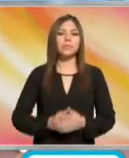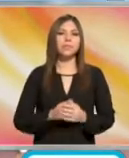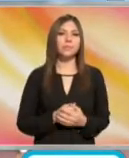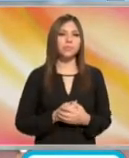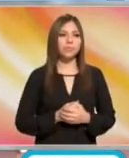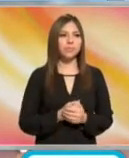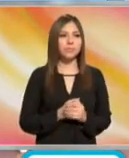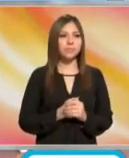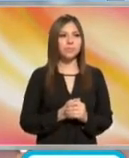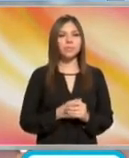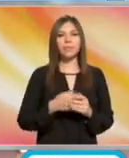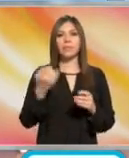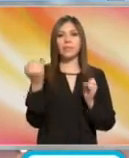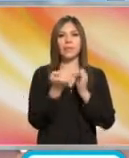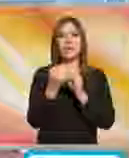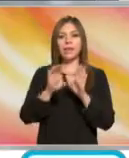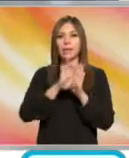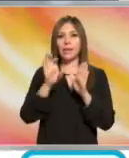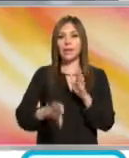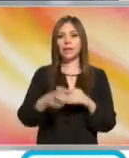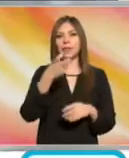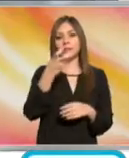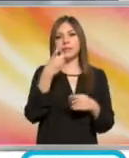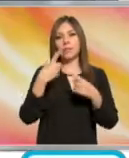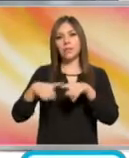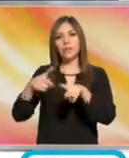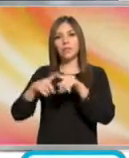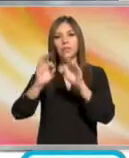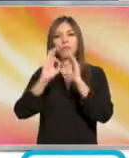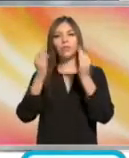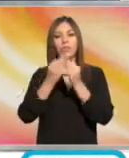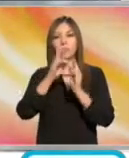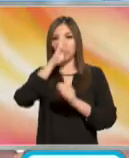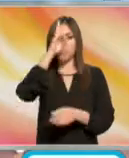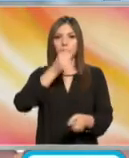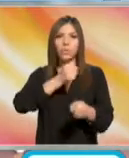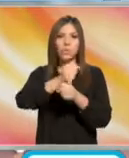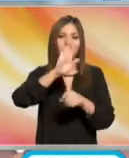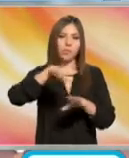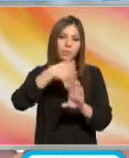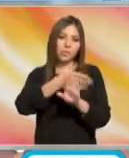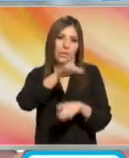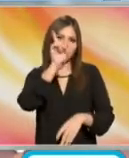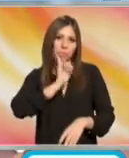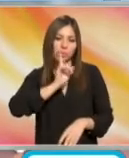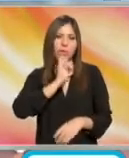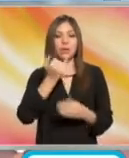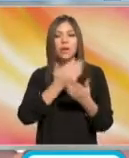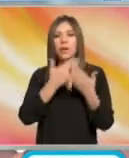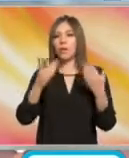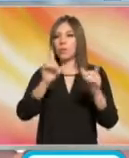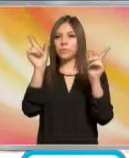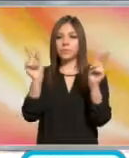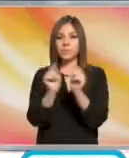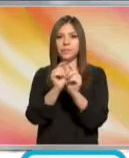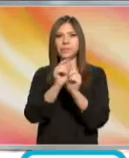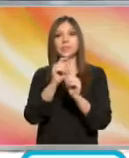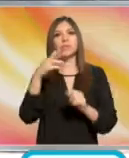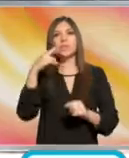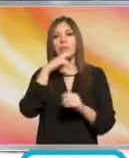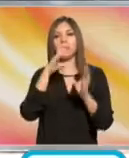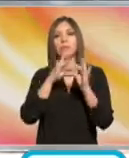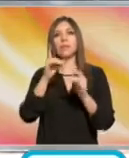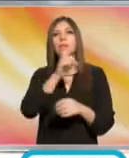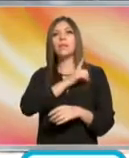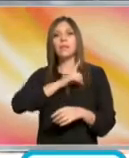son un ejemplo de este tipo de violencia. Entonces, yo lo que les recomiendo ya para cerrar rápidamente el punto es que